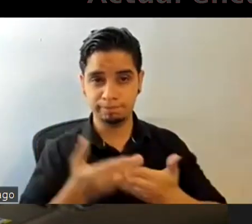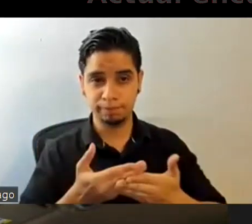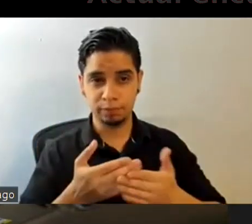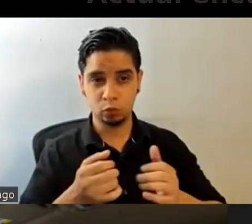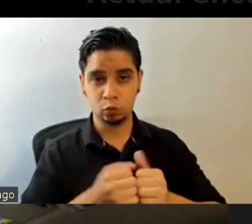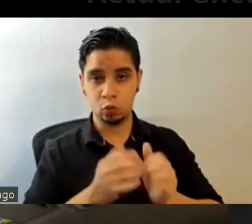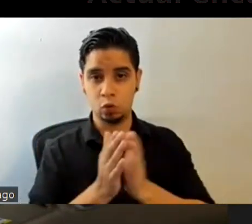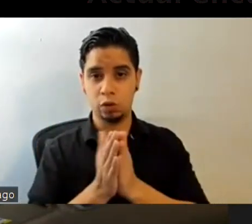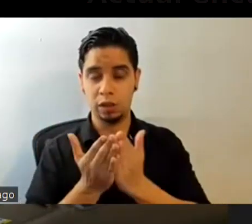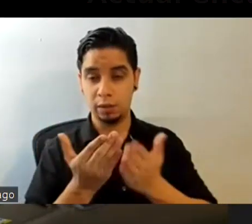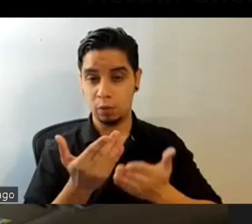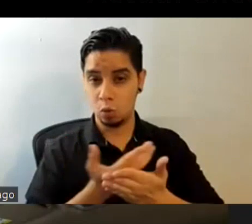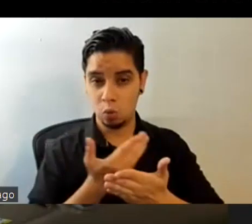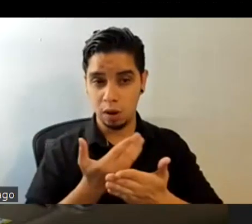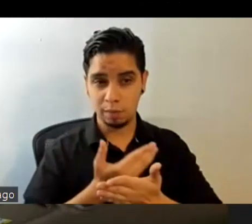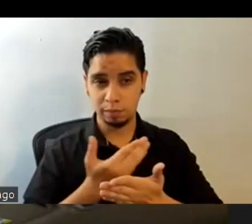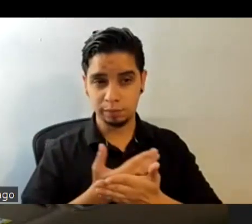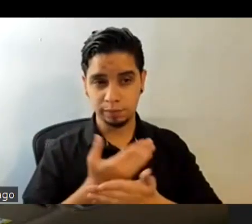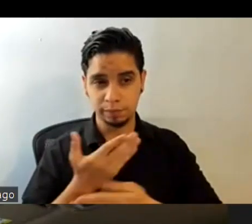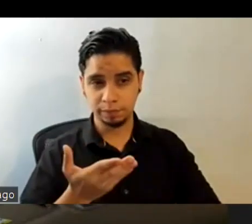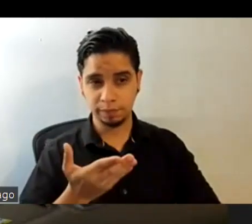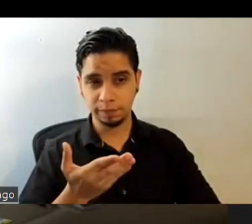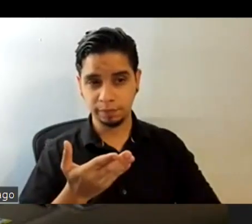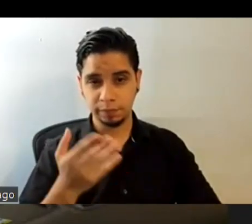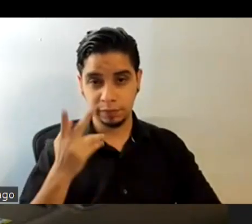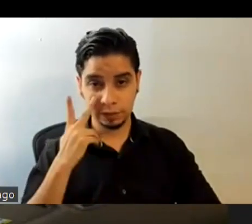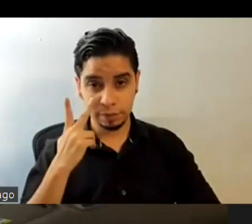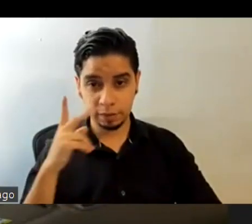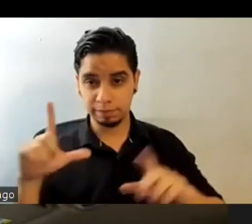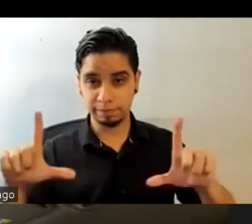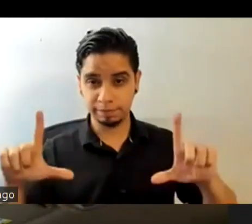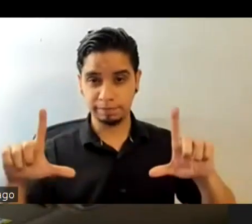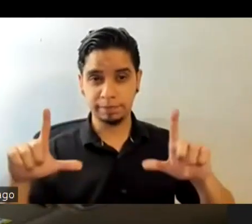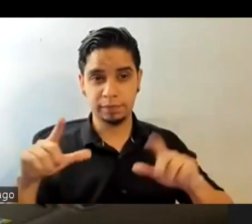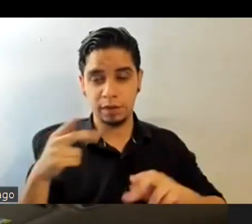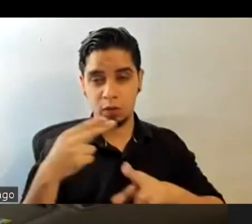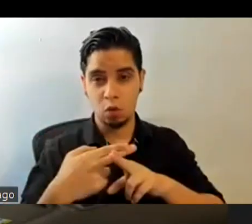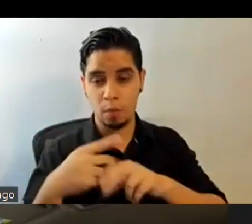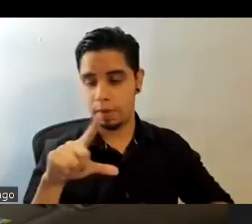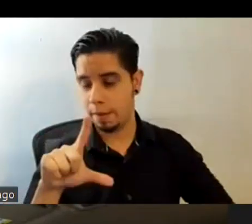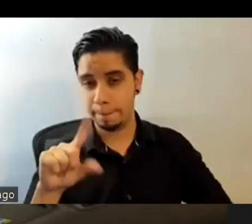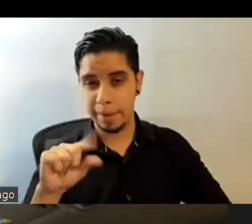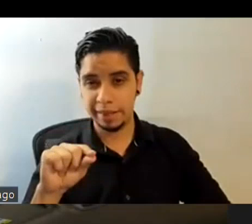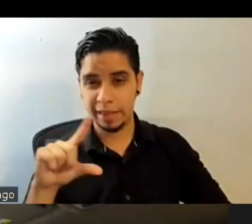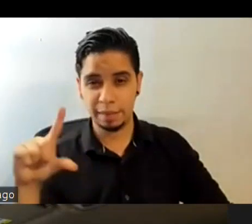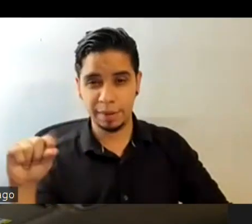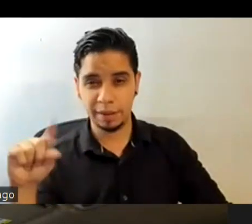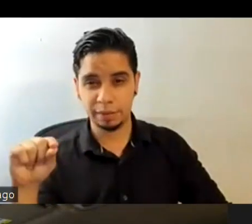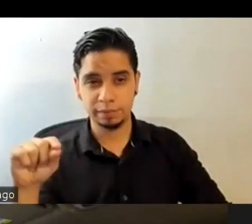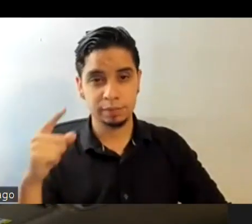libro nuevo de Ravelo, ay, no se ve, ahora se ve, que se llama 2020, para verte